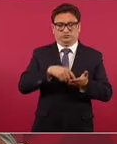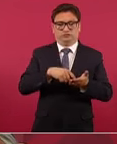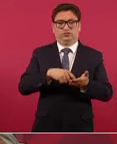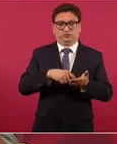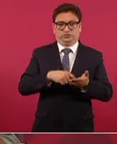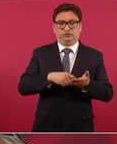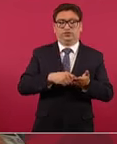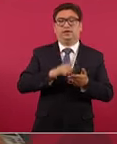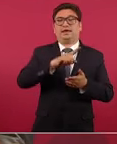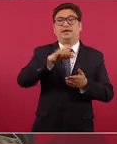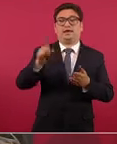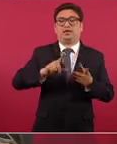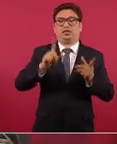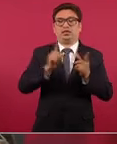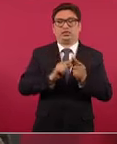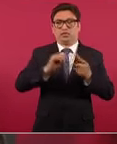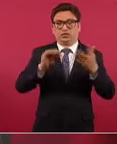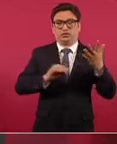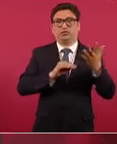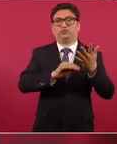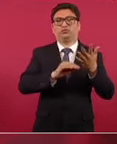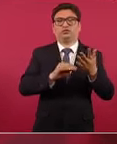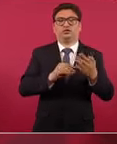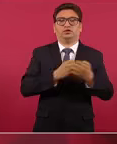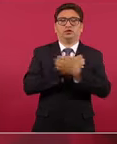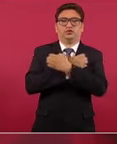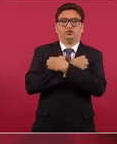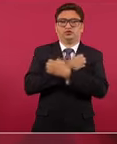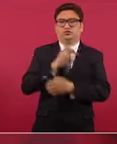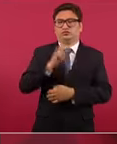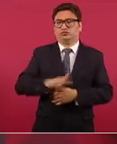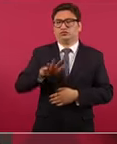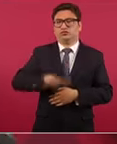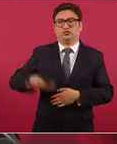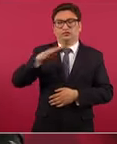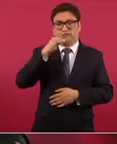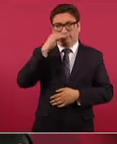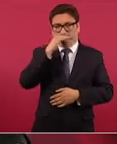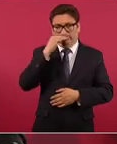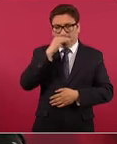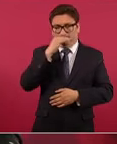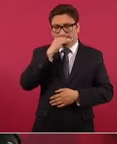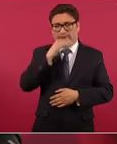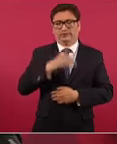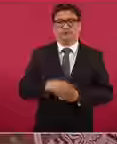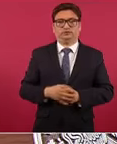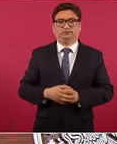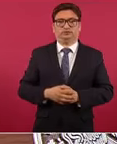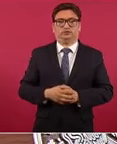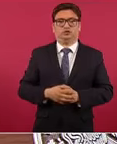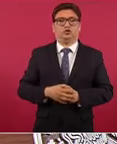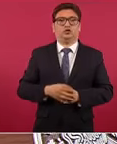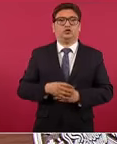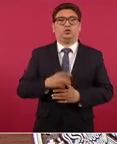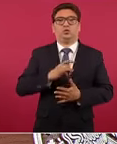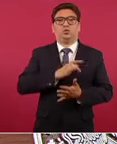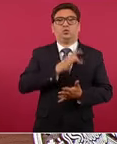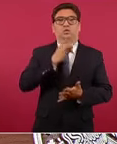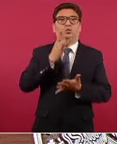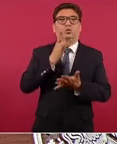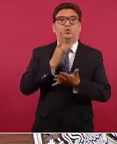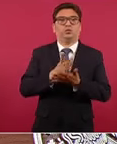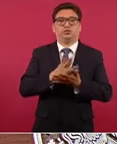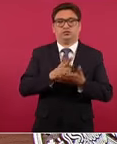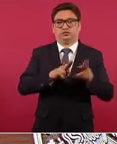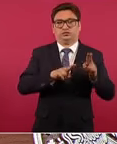y acotaron la educación pública gratuita sólo al